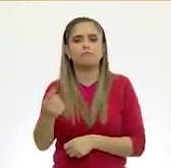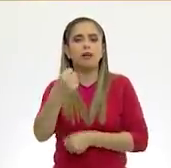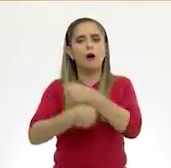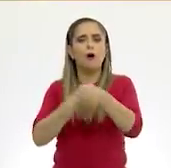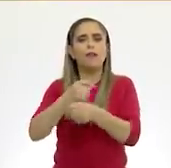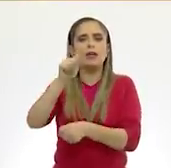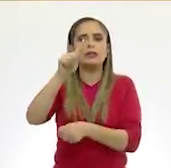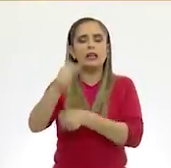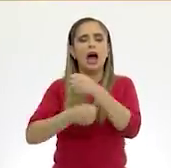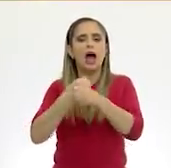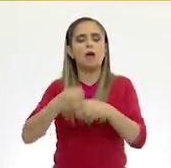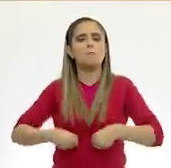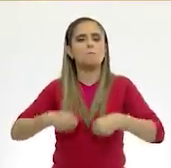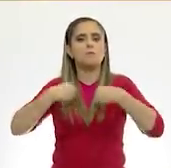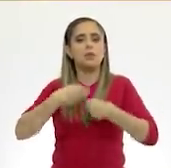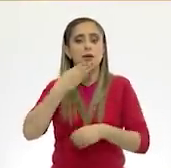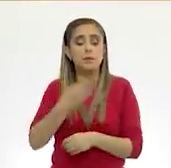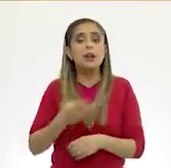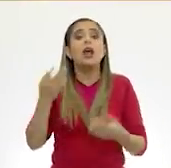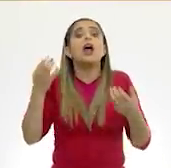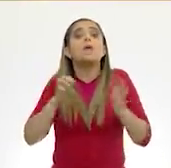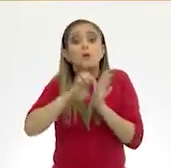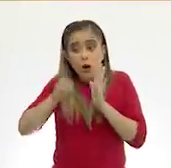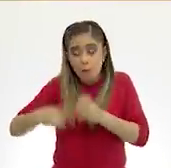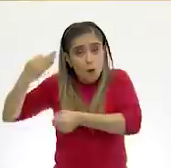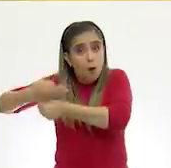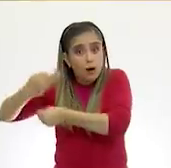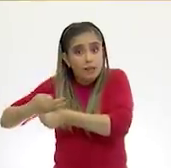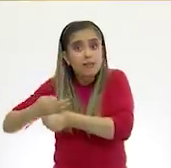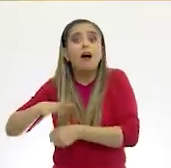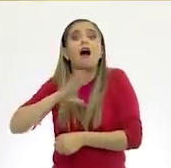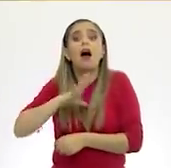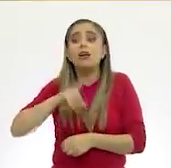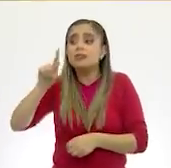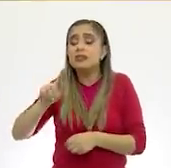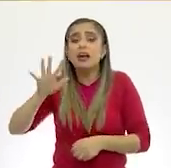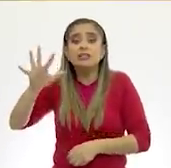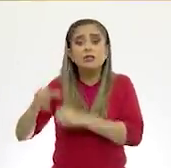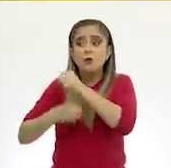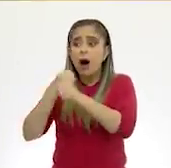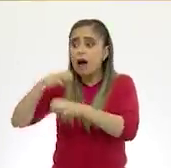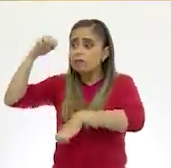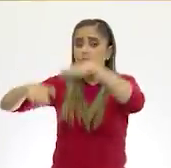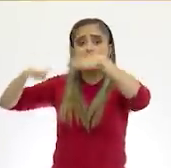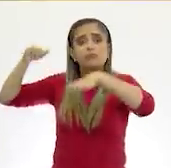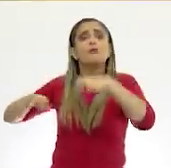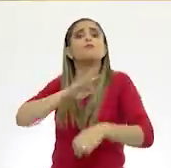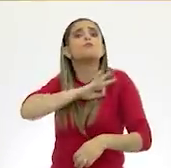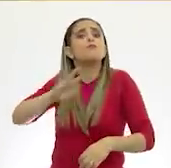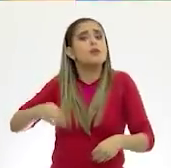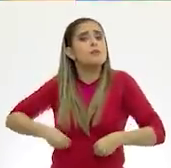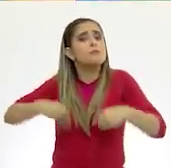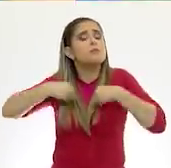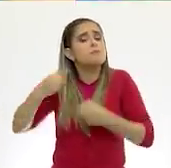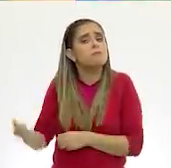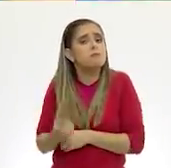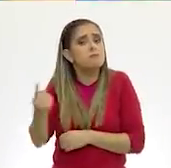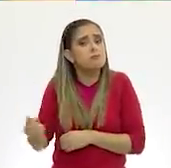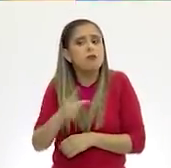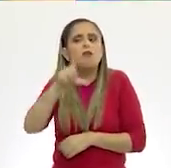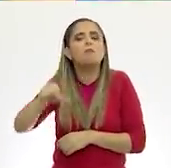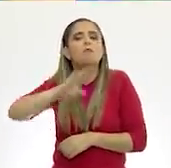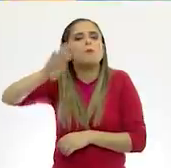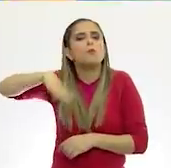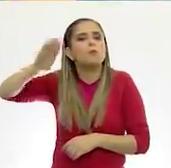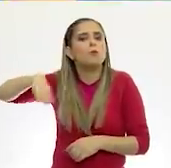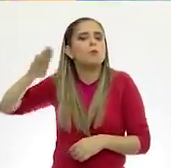esperanza de vida sigue en aumento, porque ahora es de 75 años, más o menos, ¿no? En promedio. Así es, Alfonso.